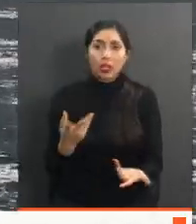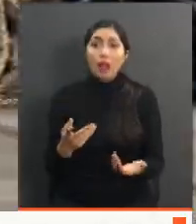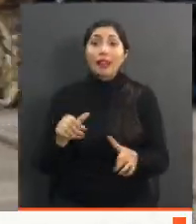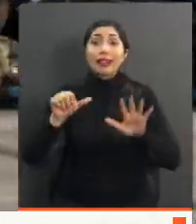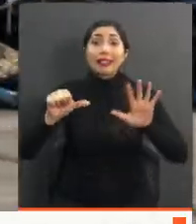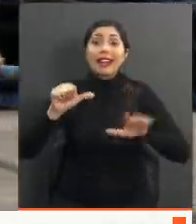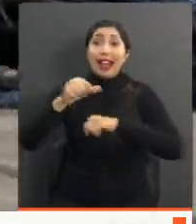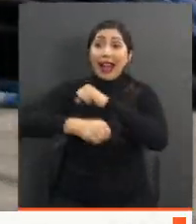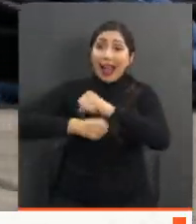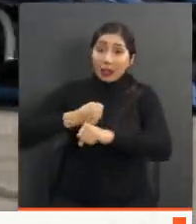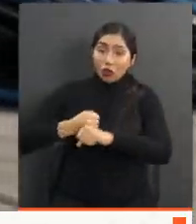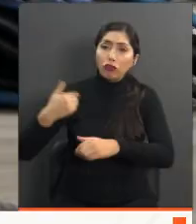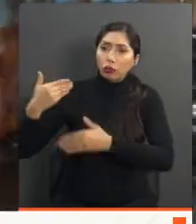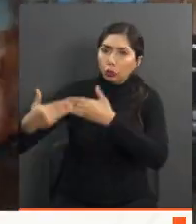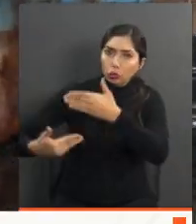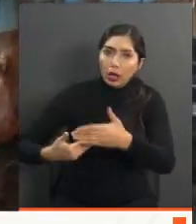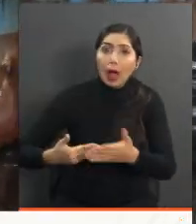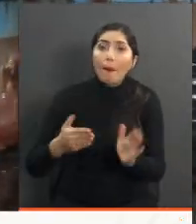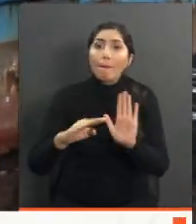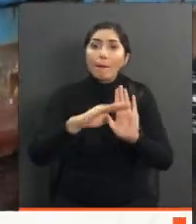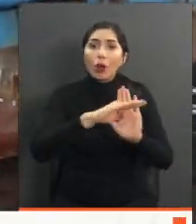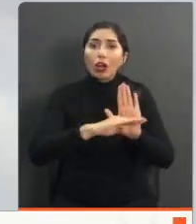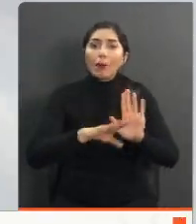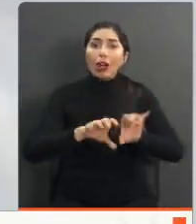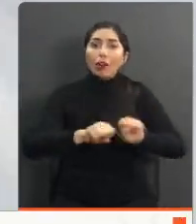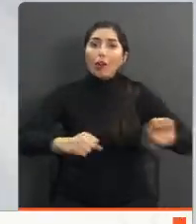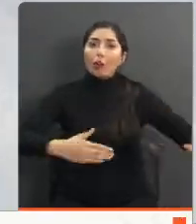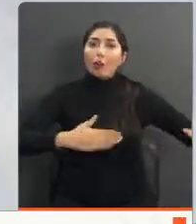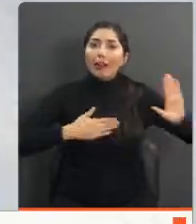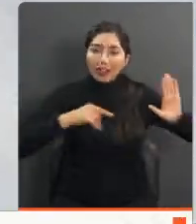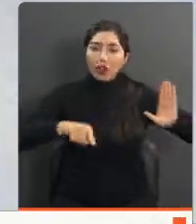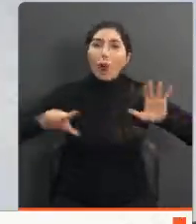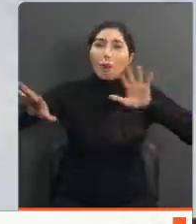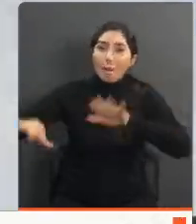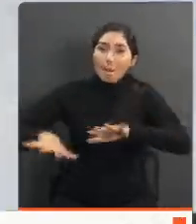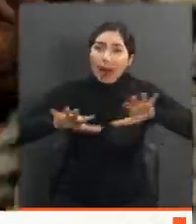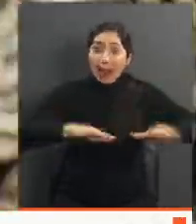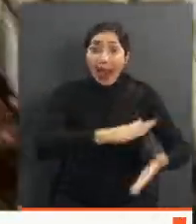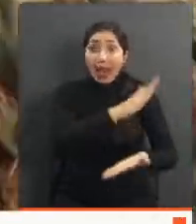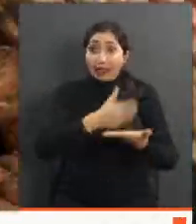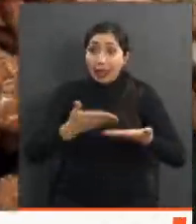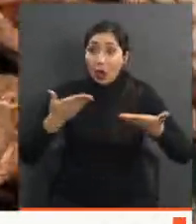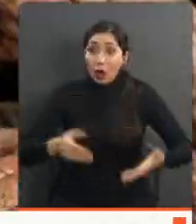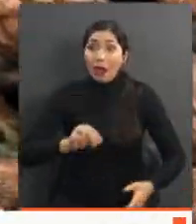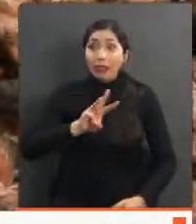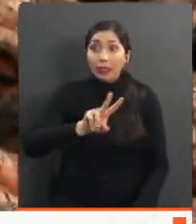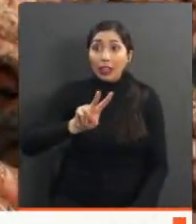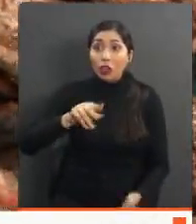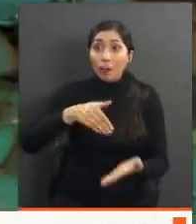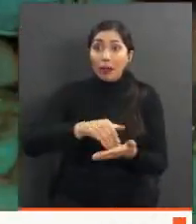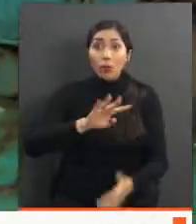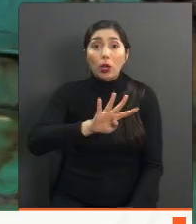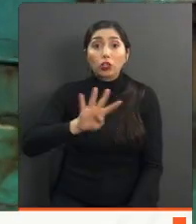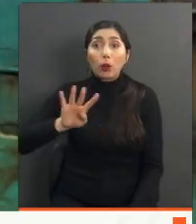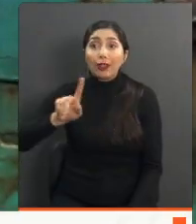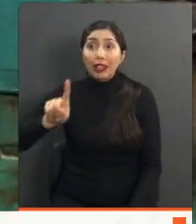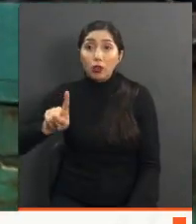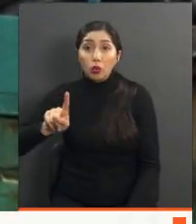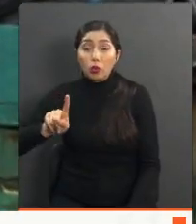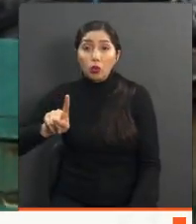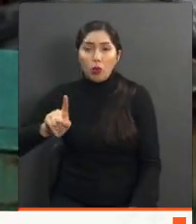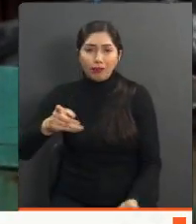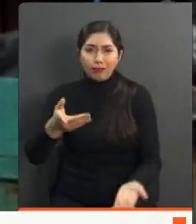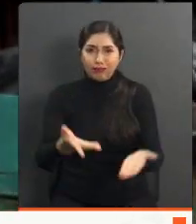funcionar el programa comprometidos con el mar a la fecha han recolectado 32 mil 441 metros cúbicos de residuos industriales